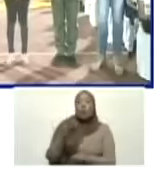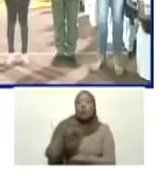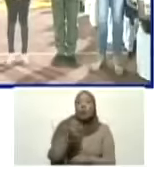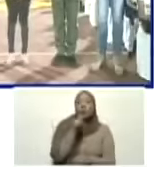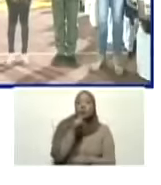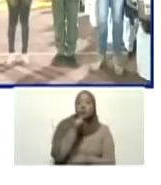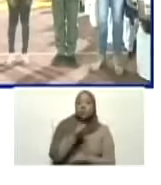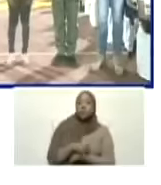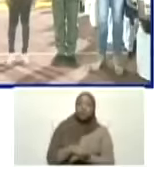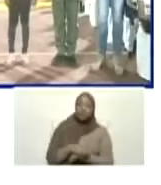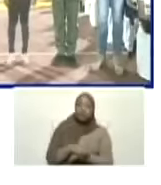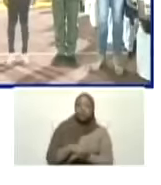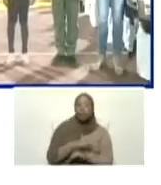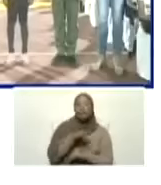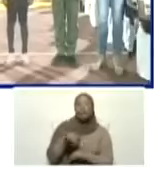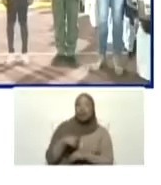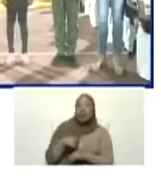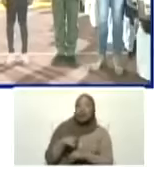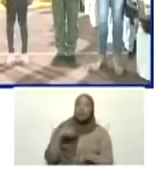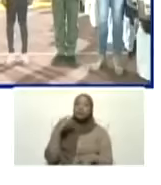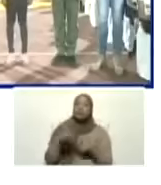elevamos, nos crecimos.